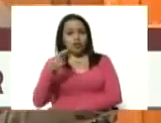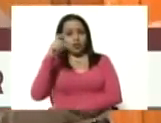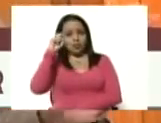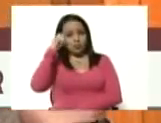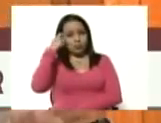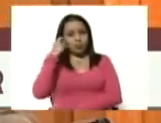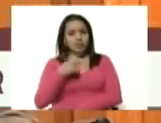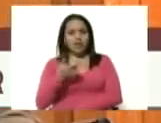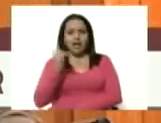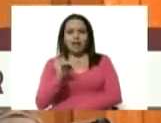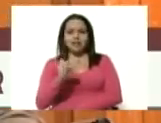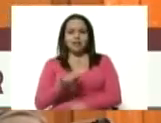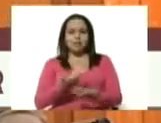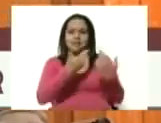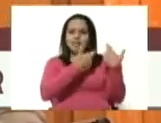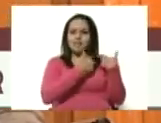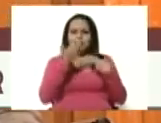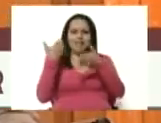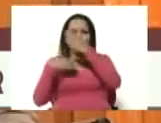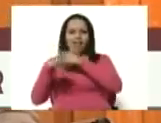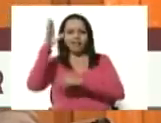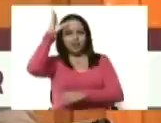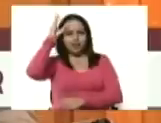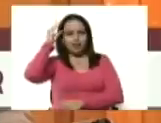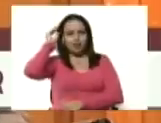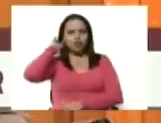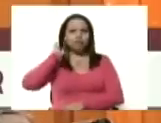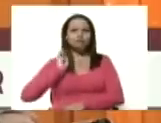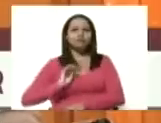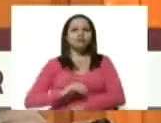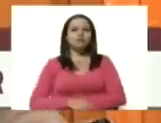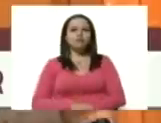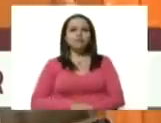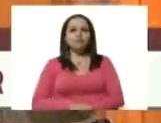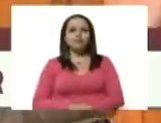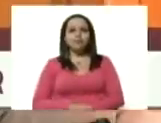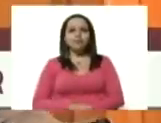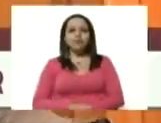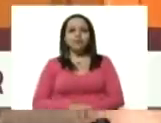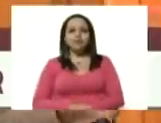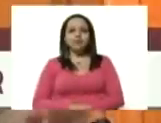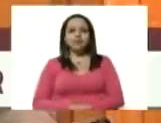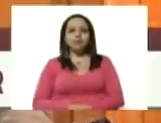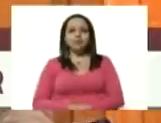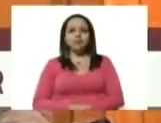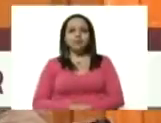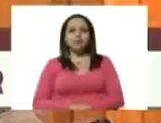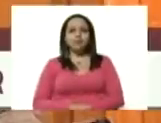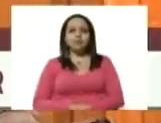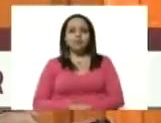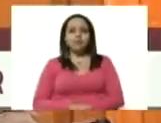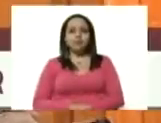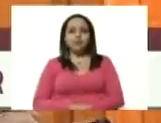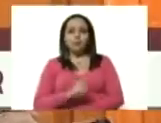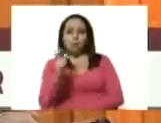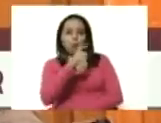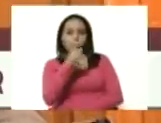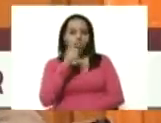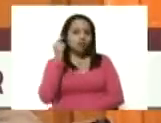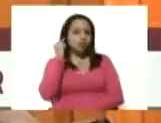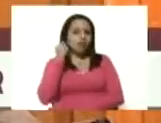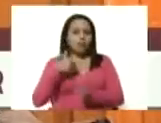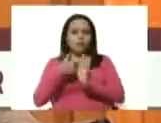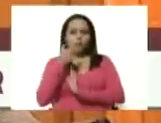los representantes del Miss Universo. Los scouts, que llaman en béisbol, pero también hay scouts de belleza, que